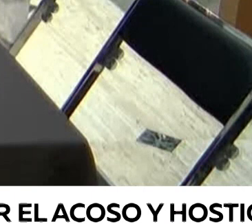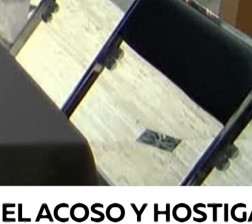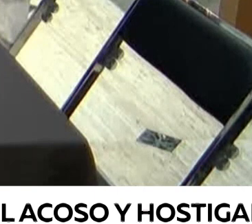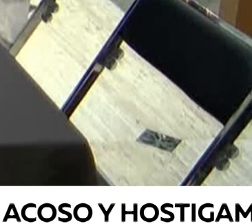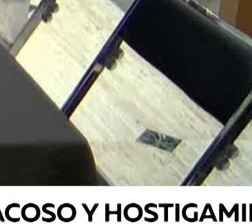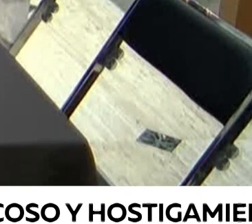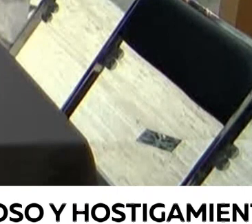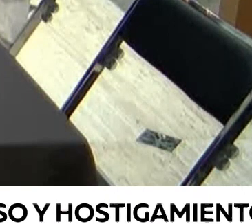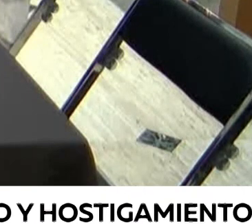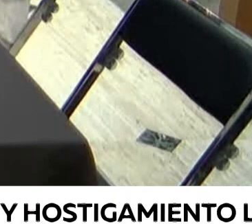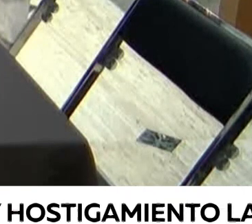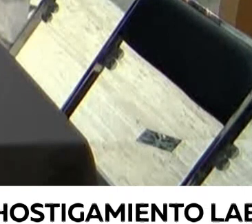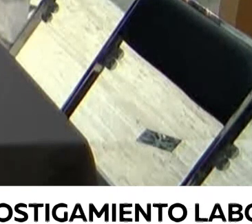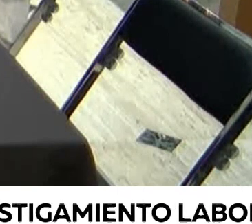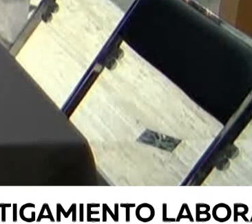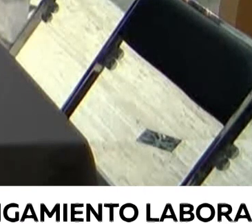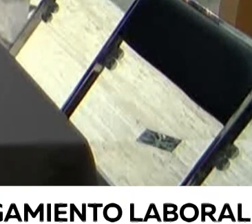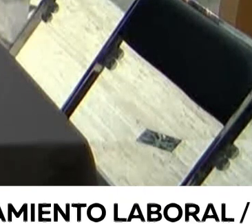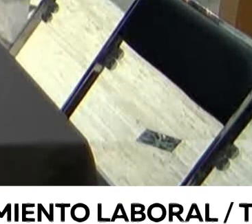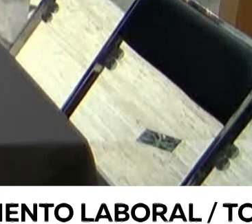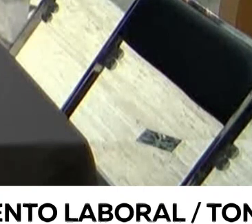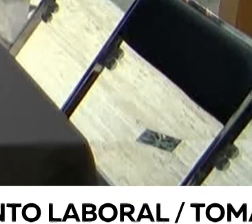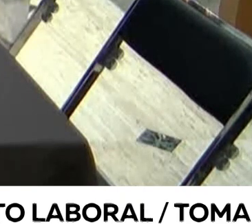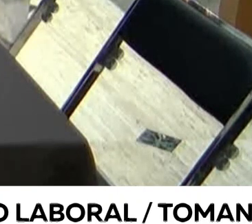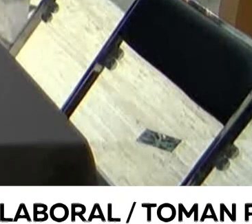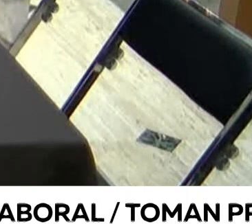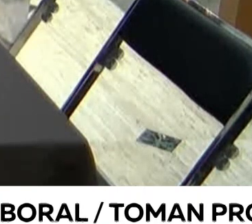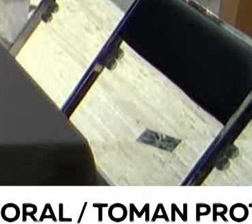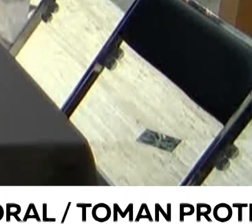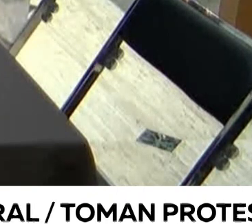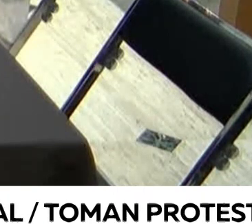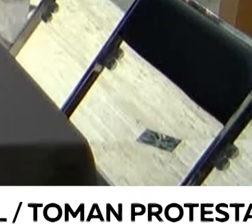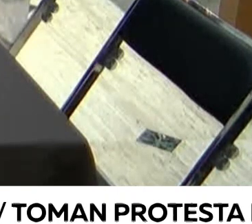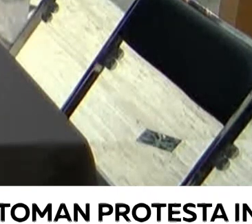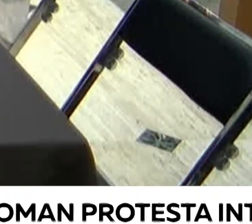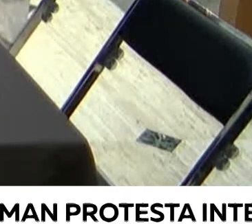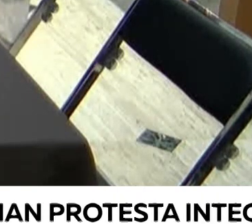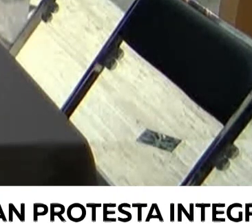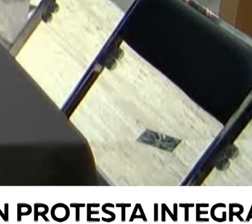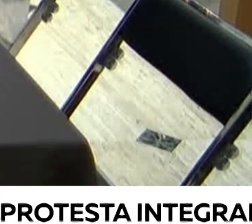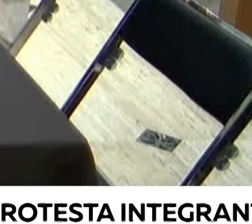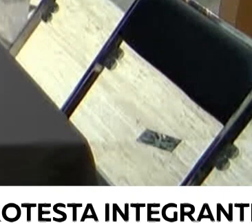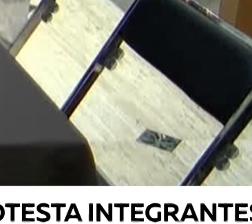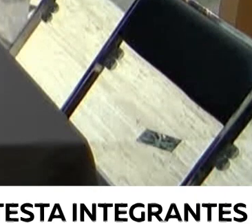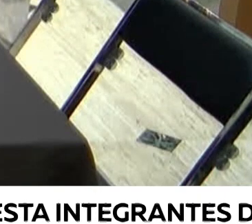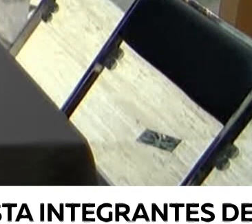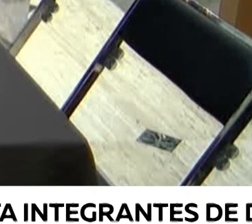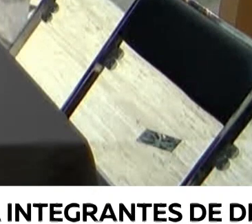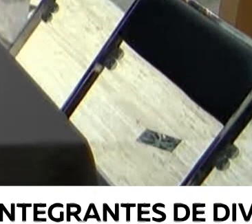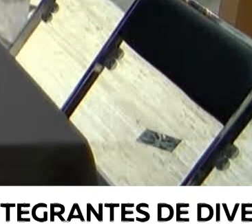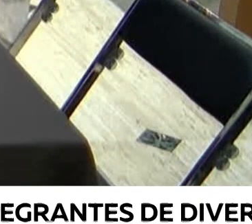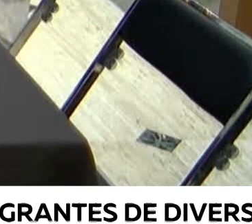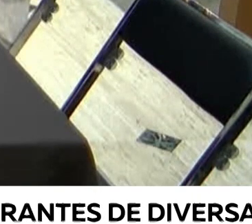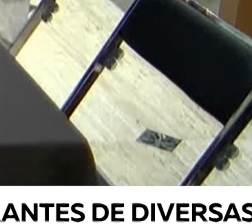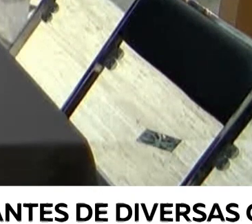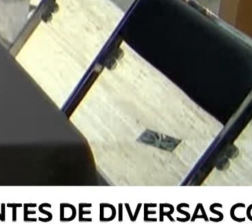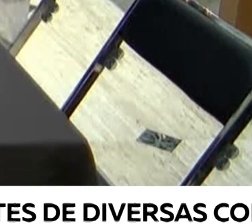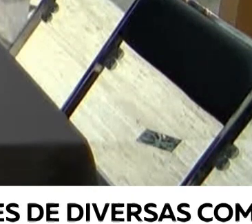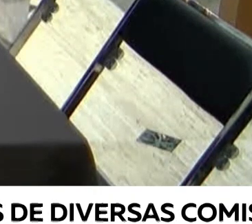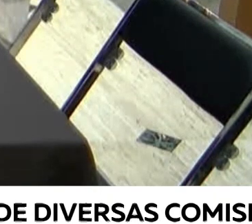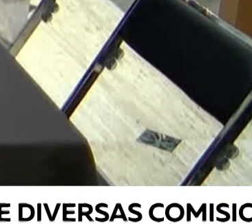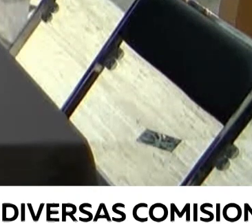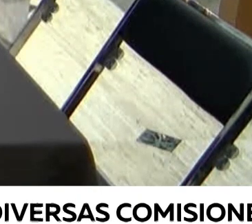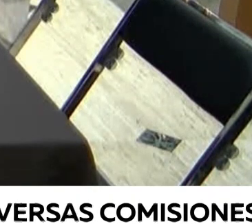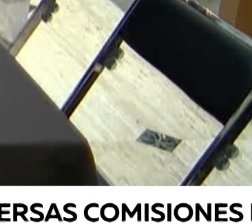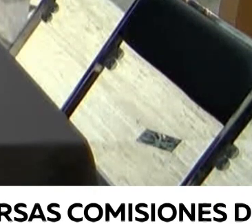Comisión de Competitividad, Desarrollo Económico, Innovación y Trabajo se integran las diputadas Nora Patricia Fadaya Medina Cerda como presidenta y